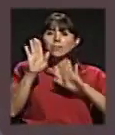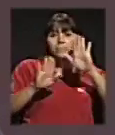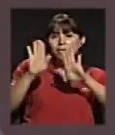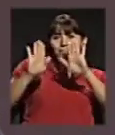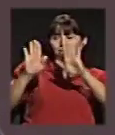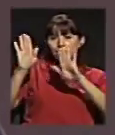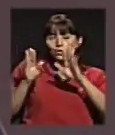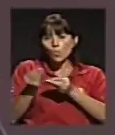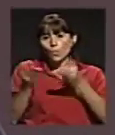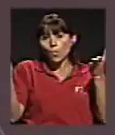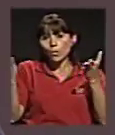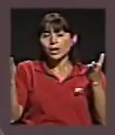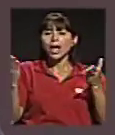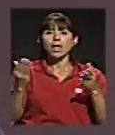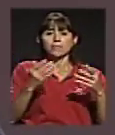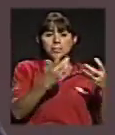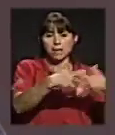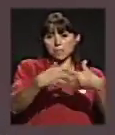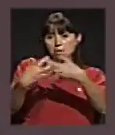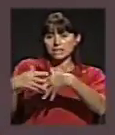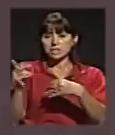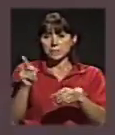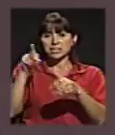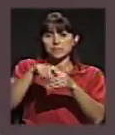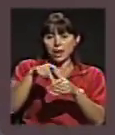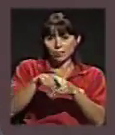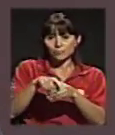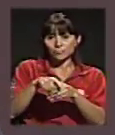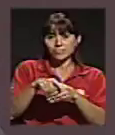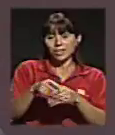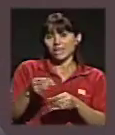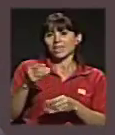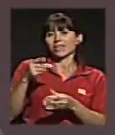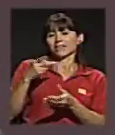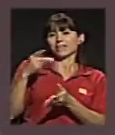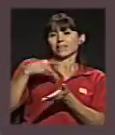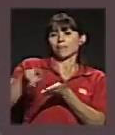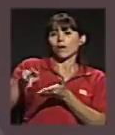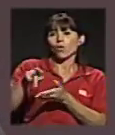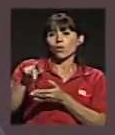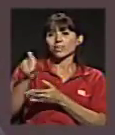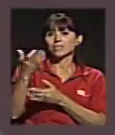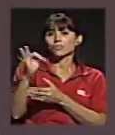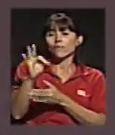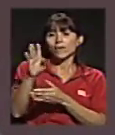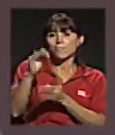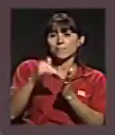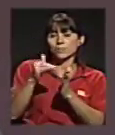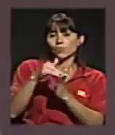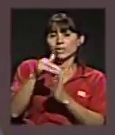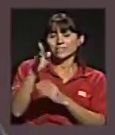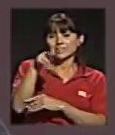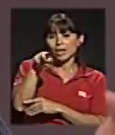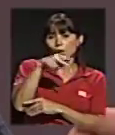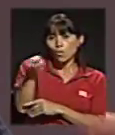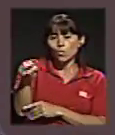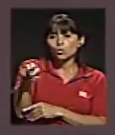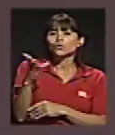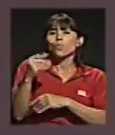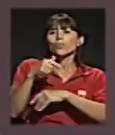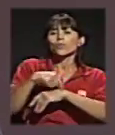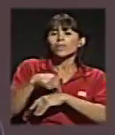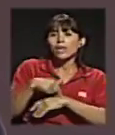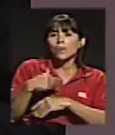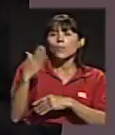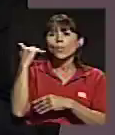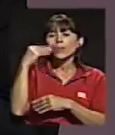empresas participaron y que al final de cuentas se les pagó los 19 millones de euros, cuánto tiempo duró la licitación, los requerimientos, por qué se les asignó. ¿Hasta